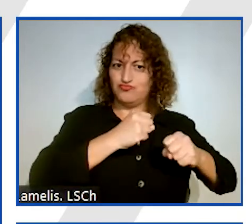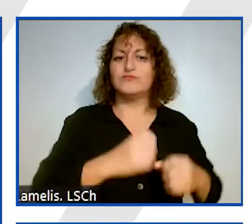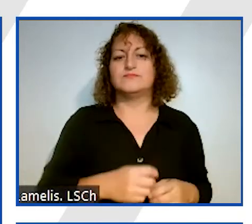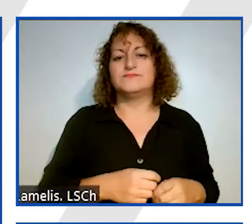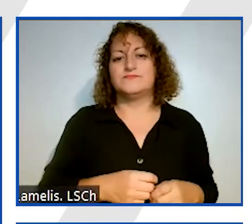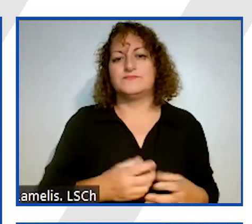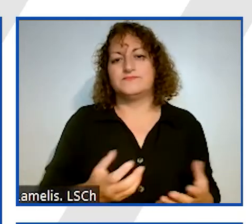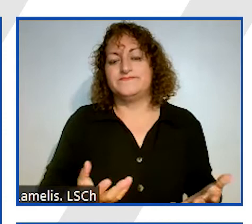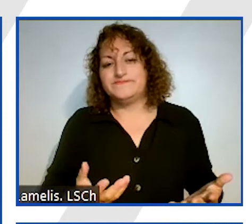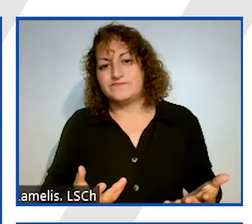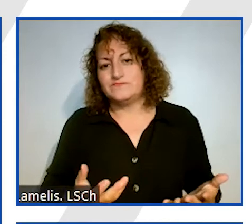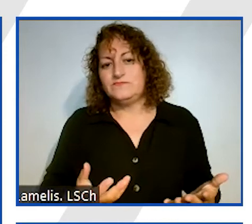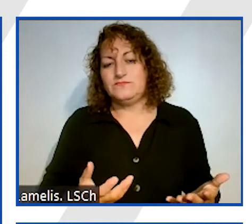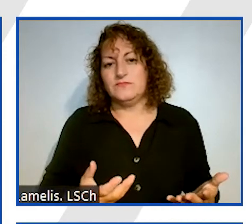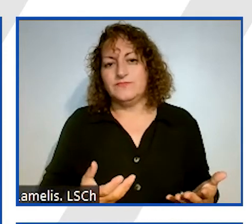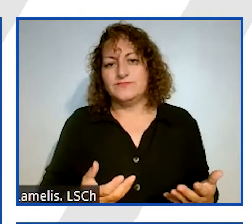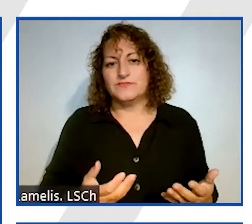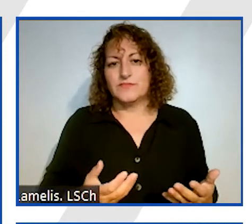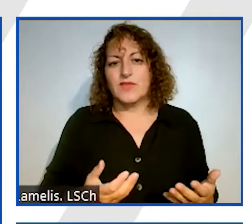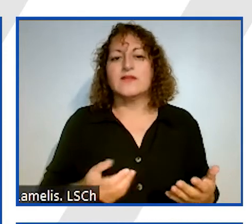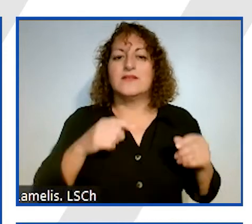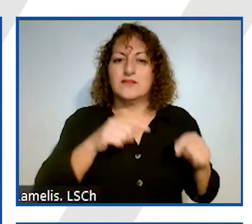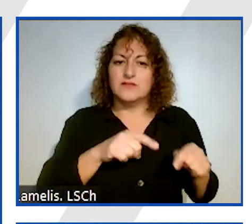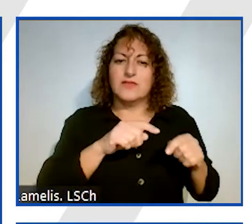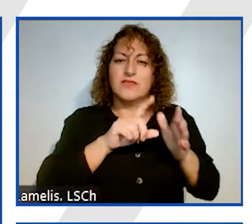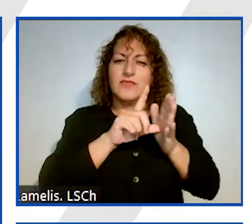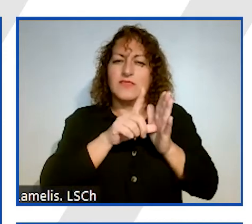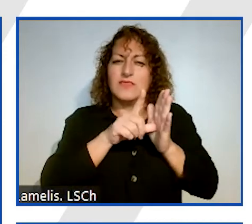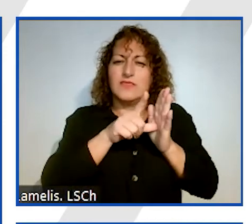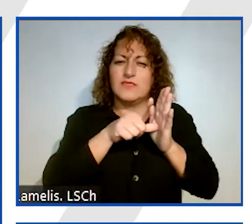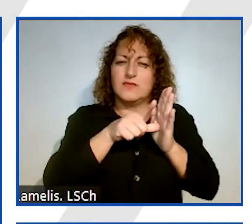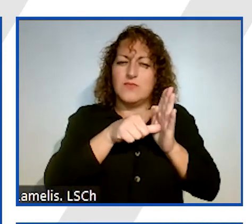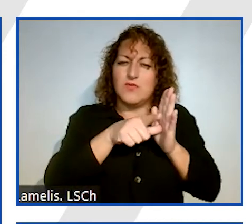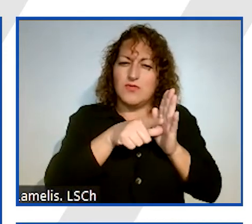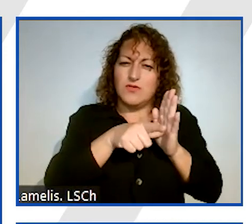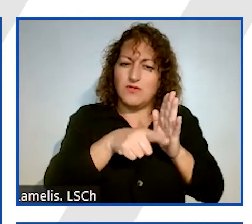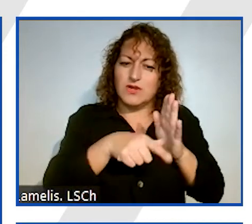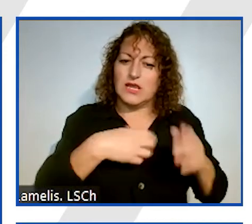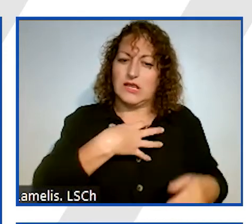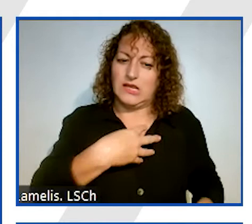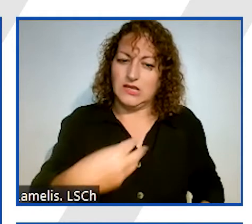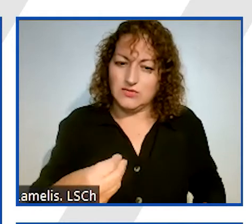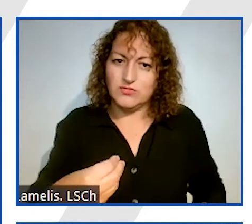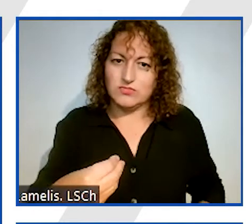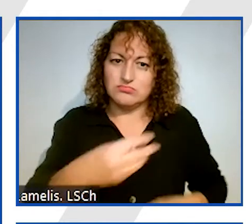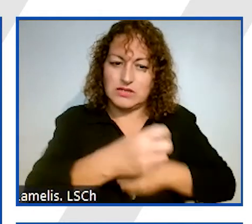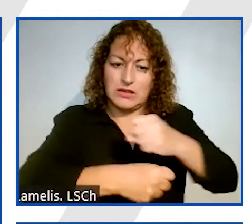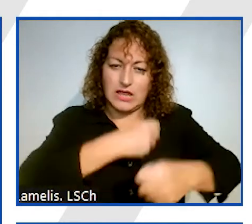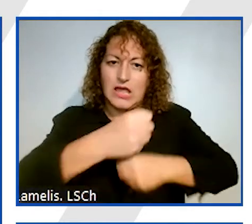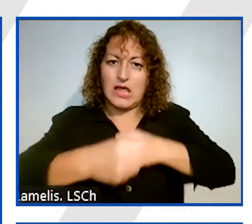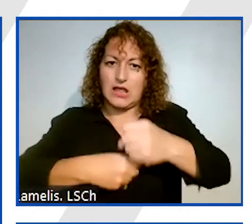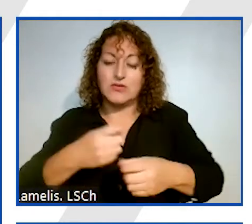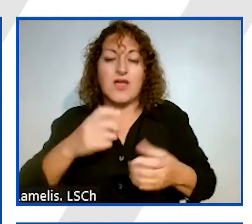Y aparte, como si no fuera poco, se demoran mucho en llegar a su primera reproducción. ¿Ya? Y aproximadamente se demoran